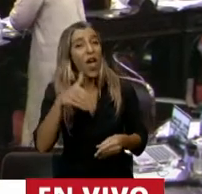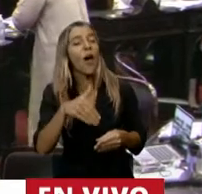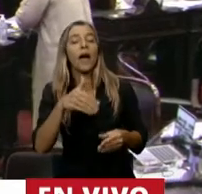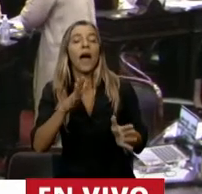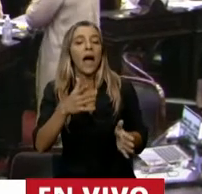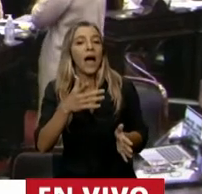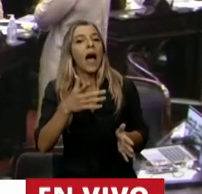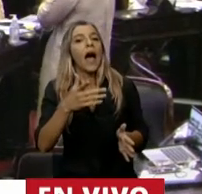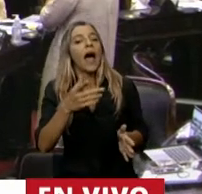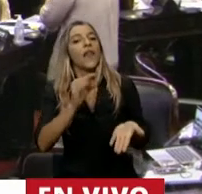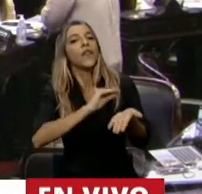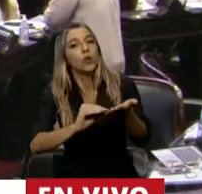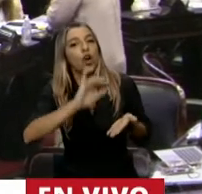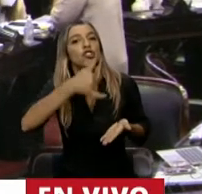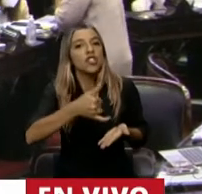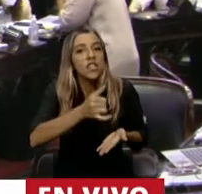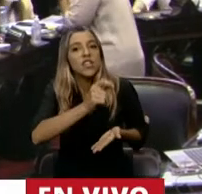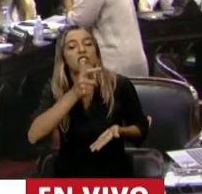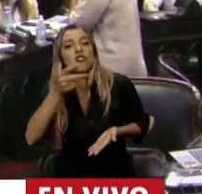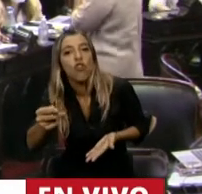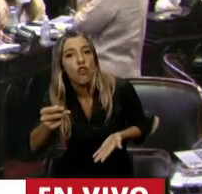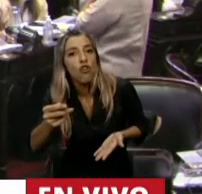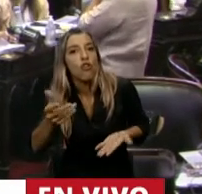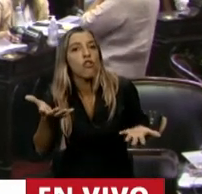¿Afirmativo o negativo, diputado?